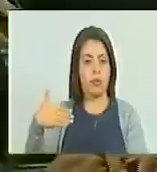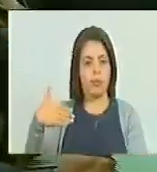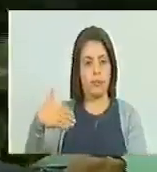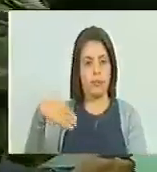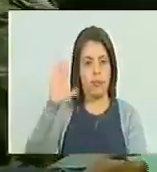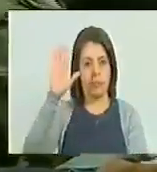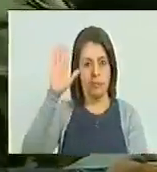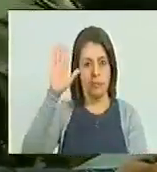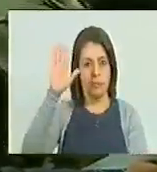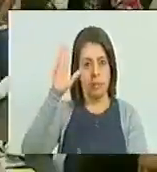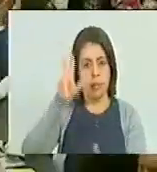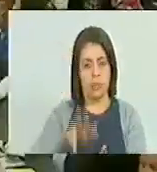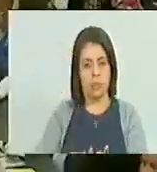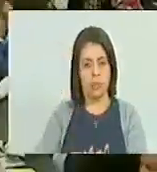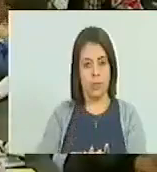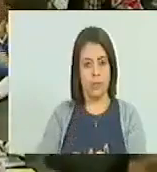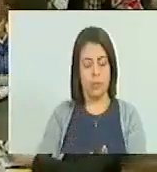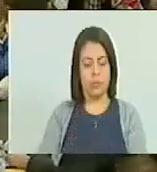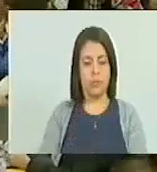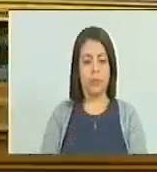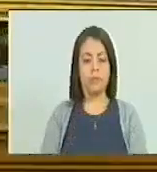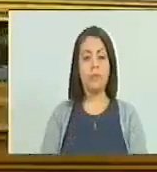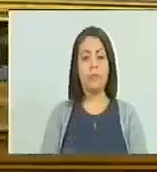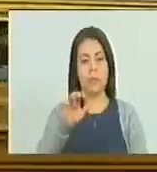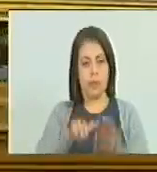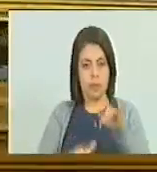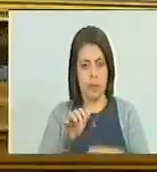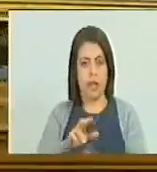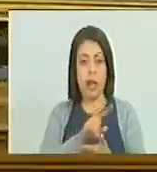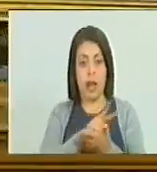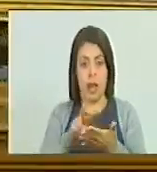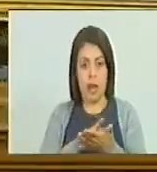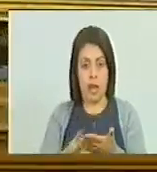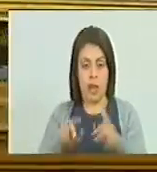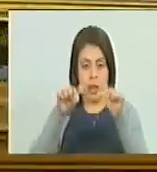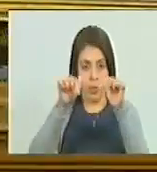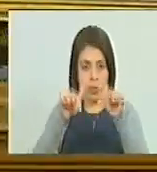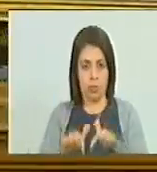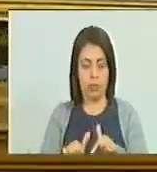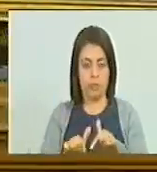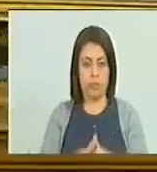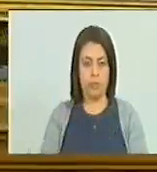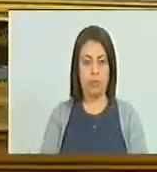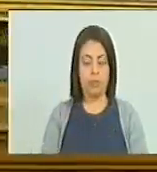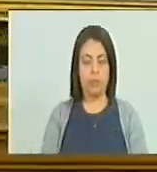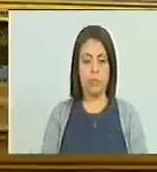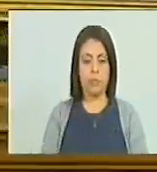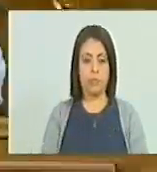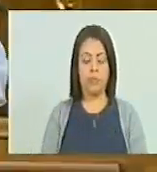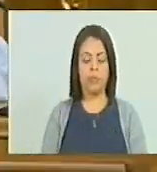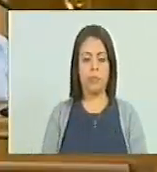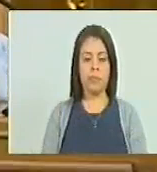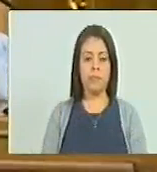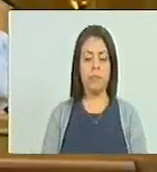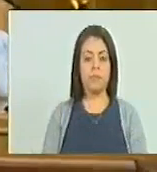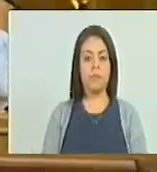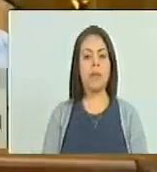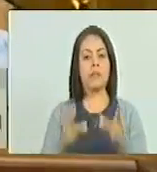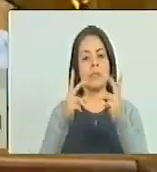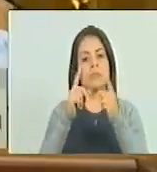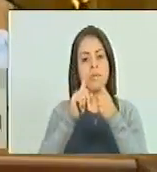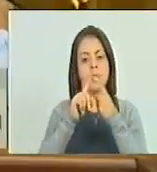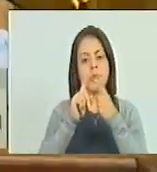costumbre, queda aprobada. Ciudadana secretaria, sírvase por favor dar lectura a la cuenta.